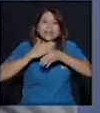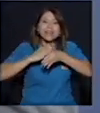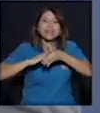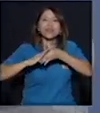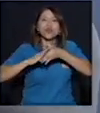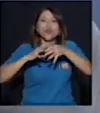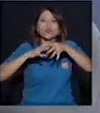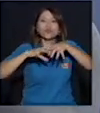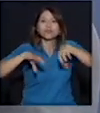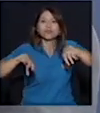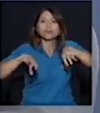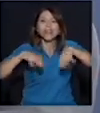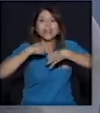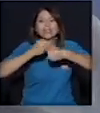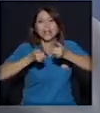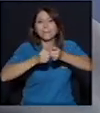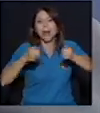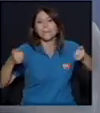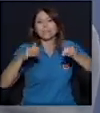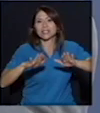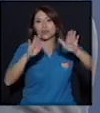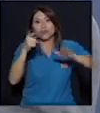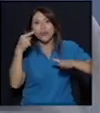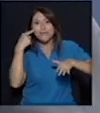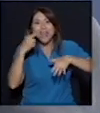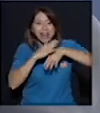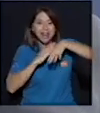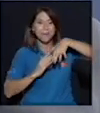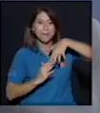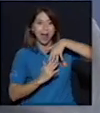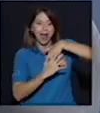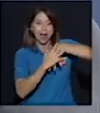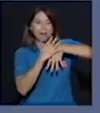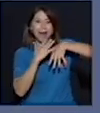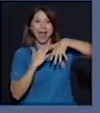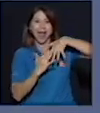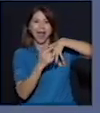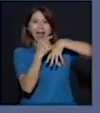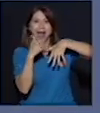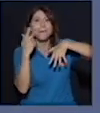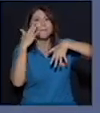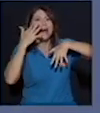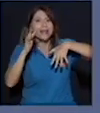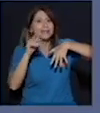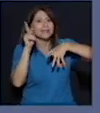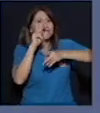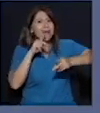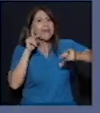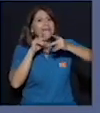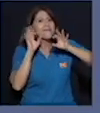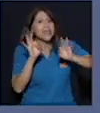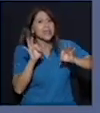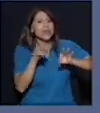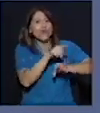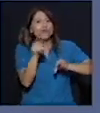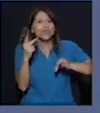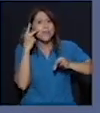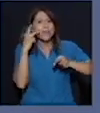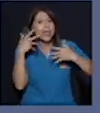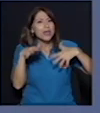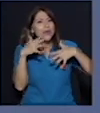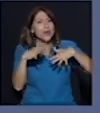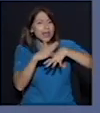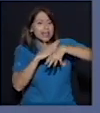Usted lo puede ver, que el mapa de estos países parece ser geométricamente perfecto, es decir, usted ve líneas rectas trazadas